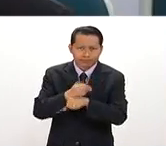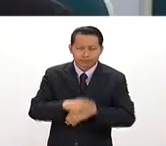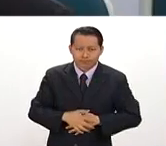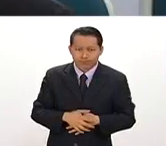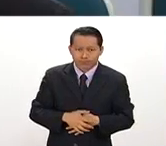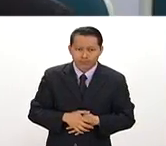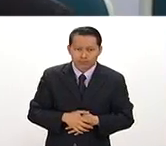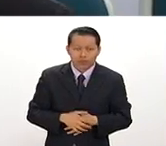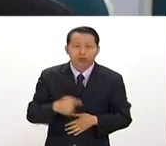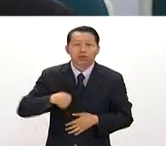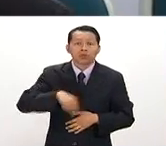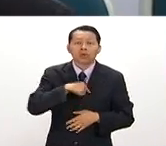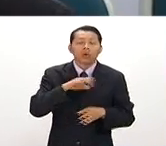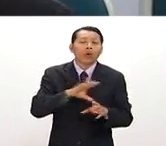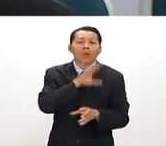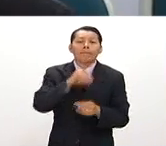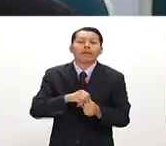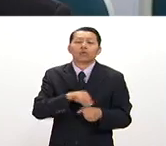Estamos